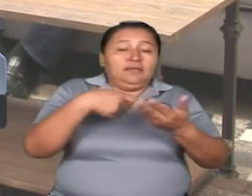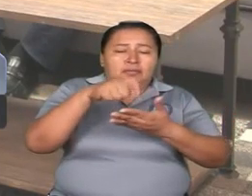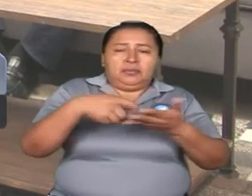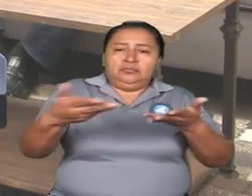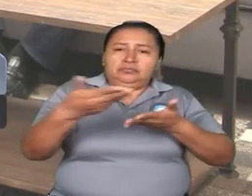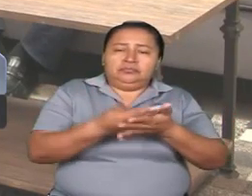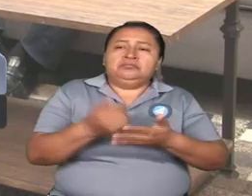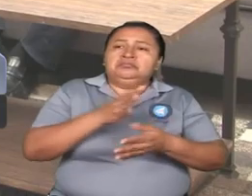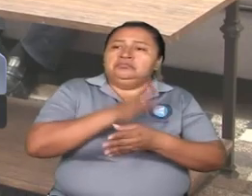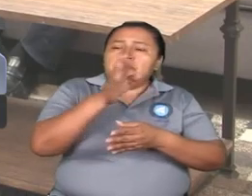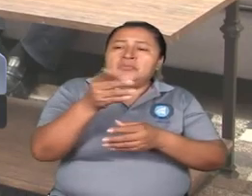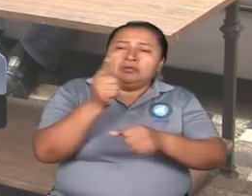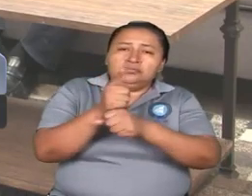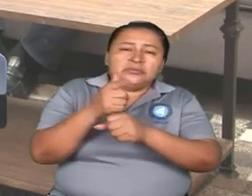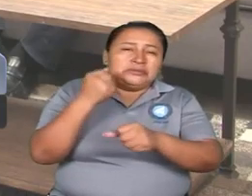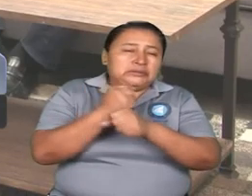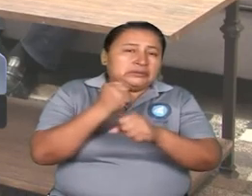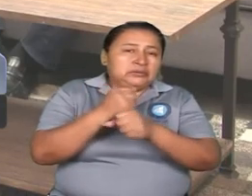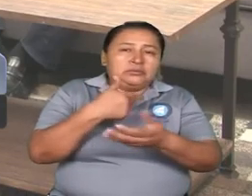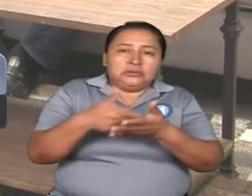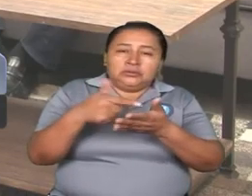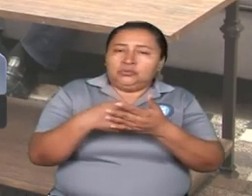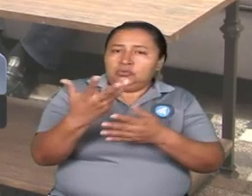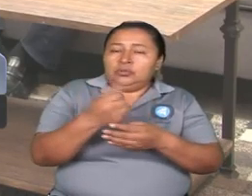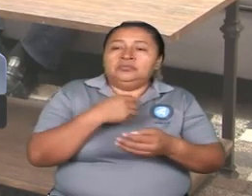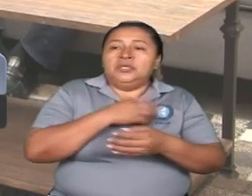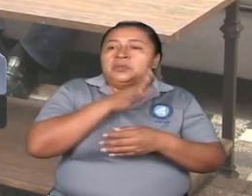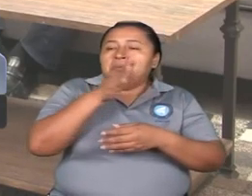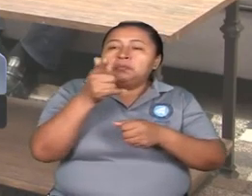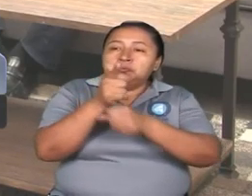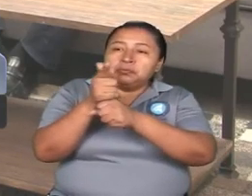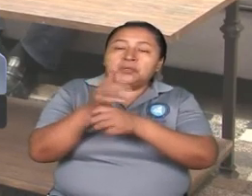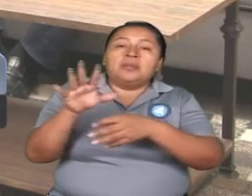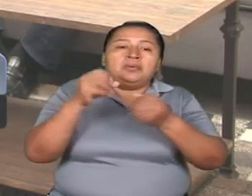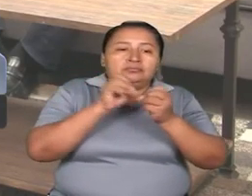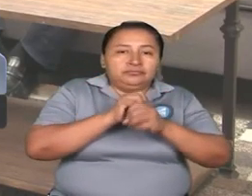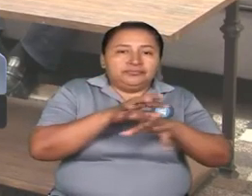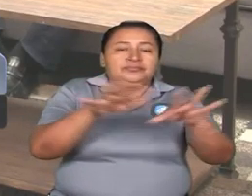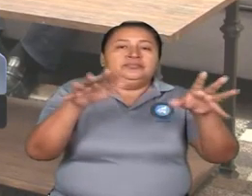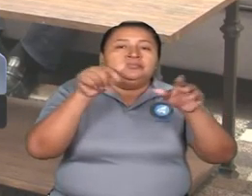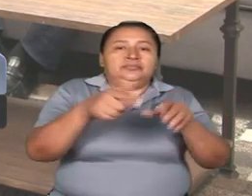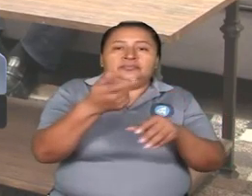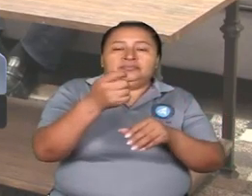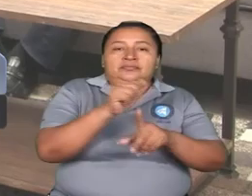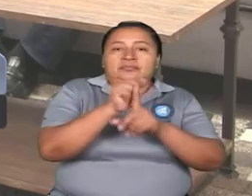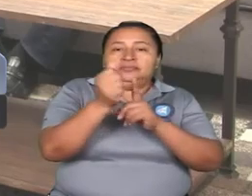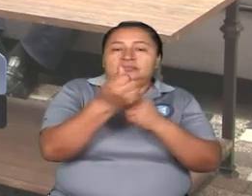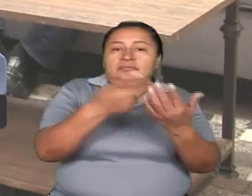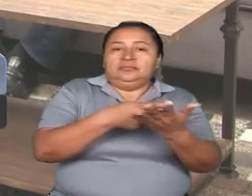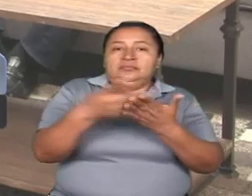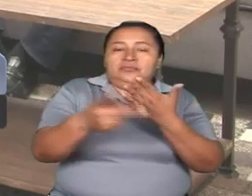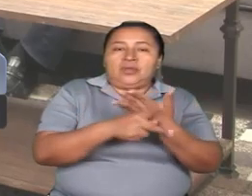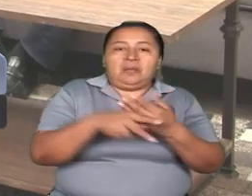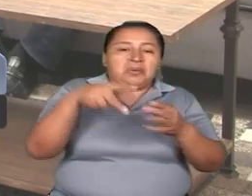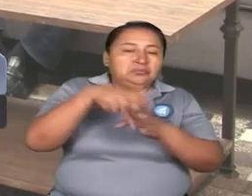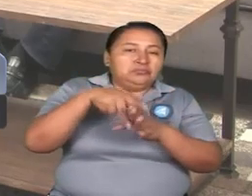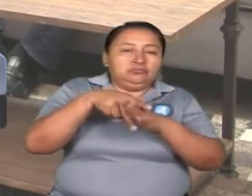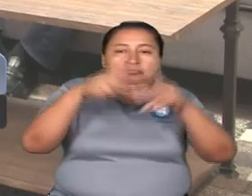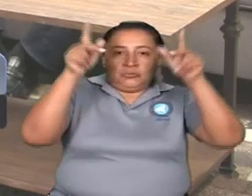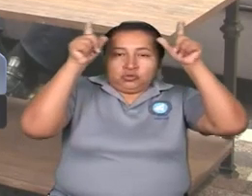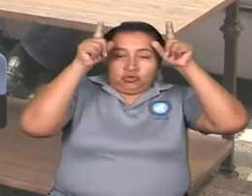se compartían esfuerzos, gastos y todo, y había un momento determinado que se pasaba la programación de las montas de toro